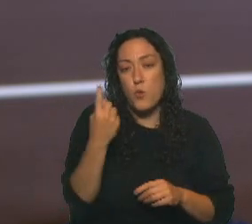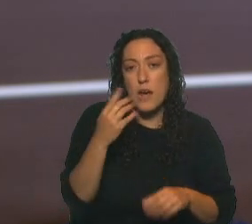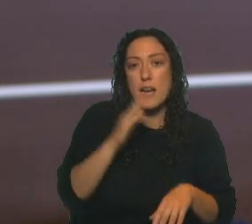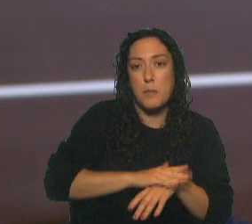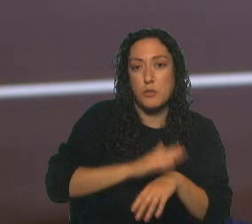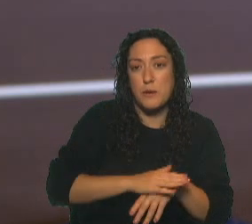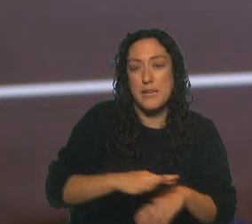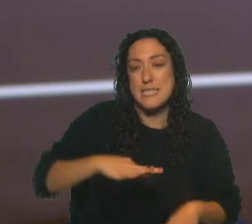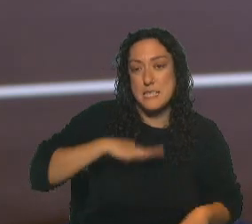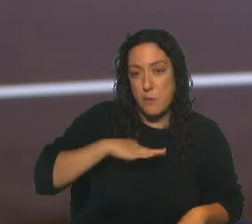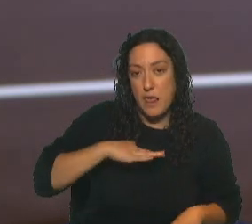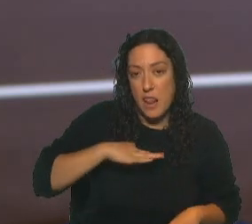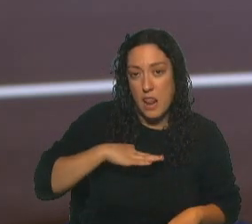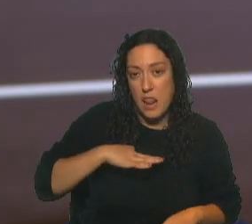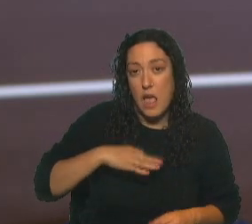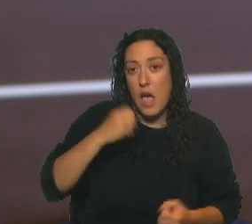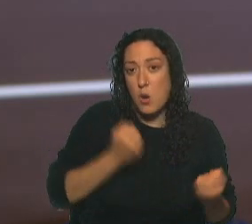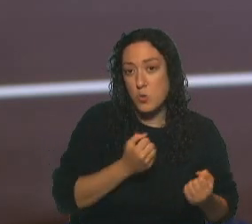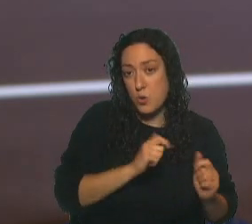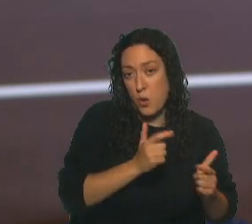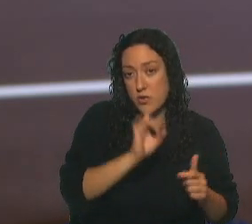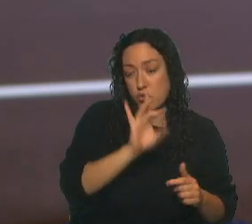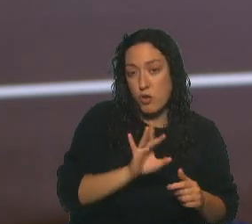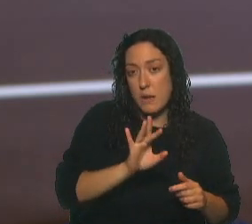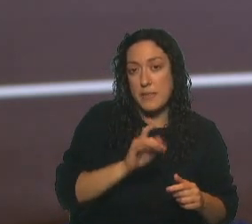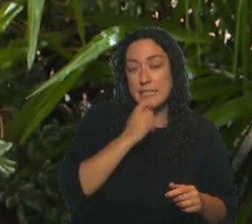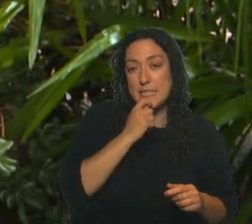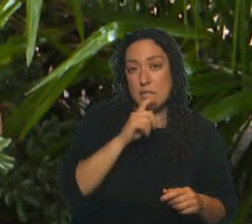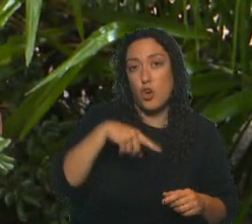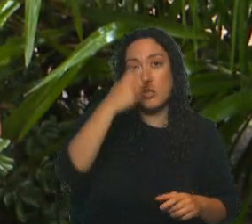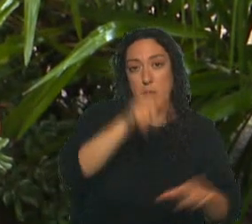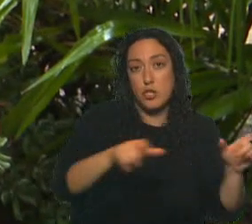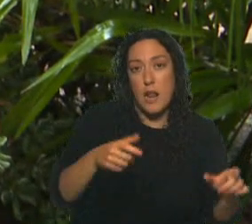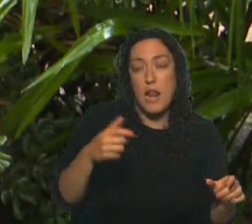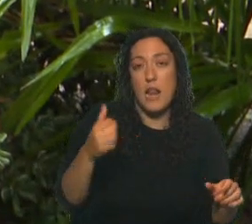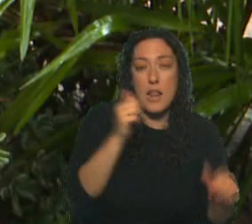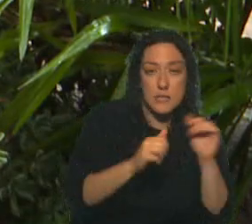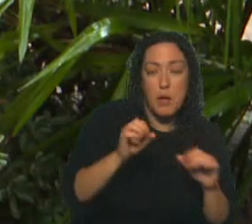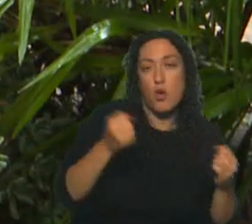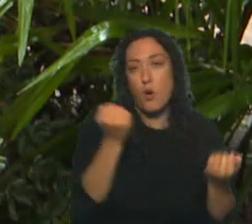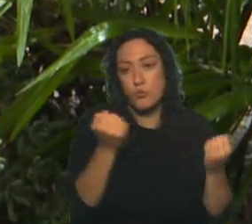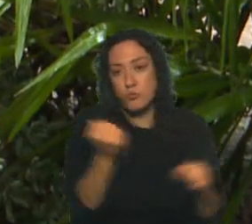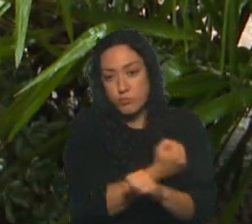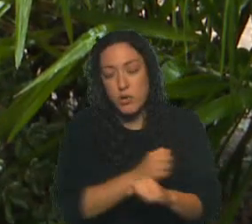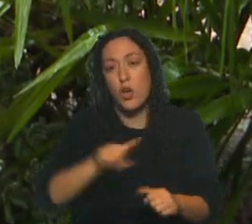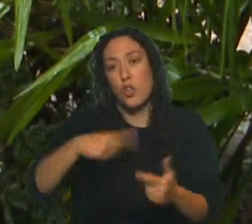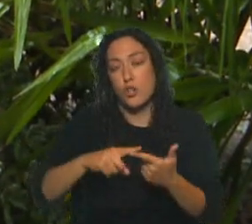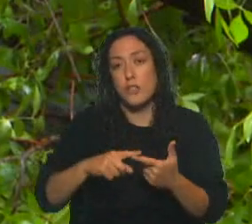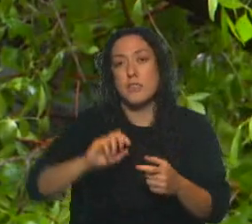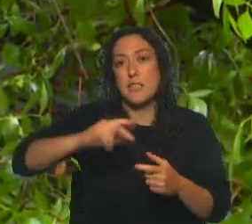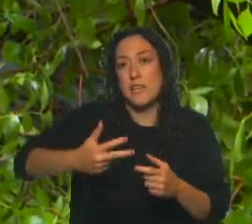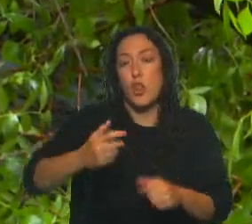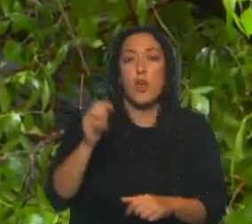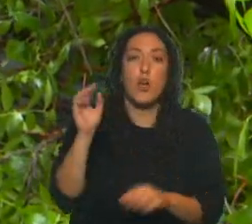civil, que el vehículo no está asegurado, sino los daños que le ocasiones a un tercero. Puede estar la cobertura de terceros completo, en la cual vos tenés la cobertura